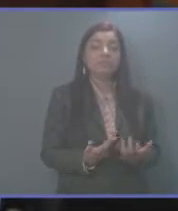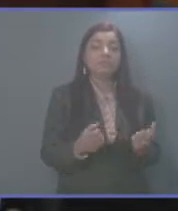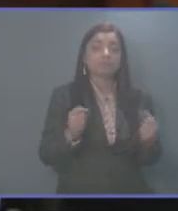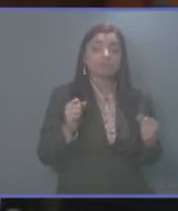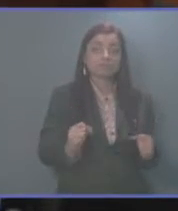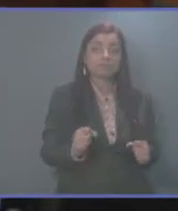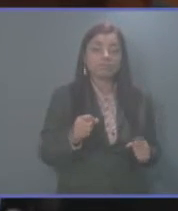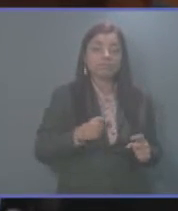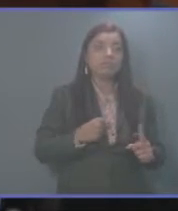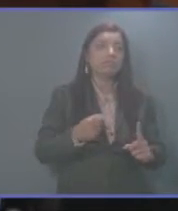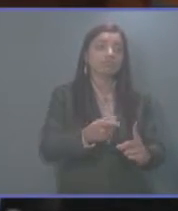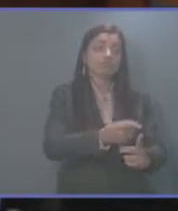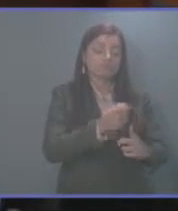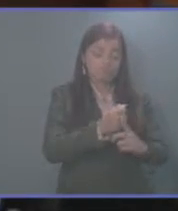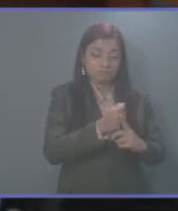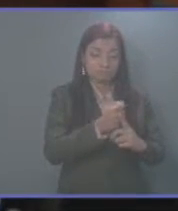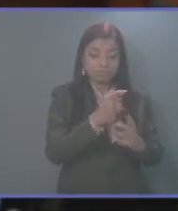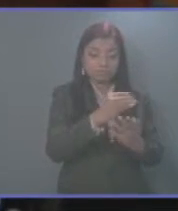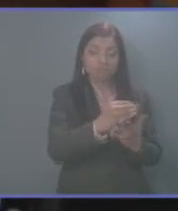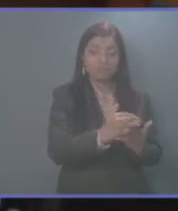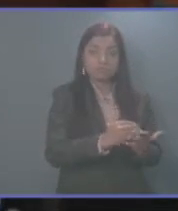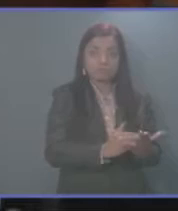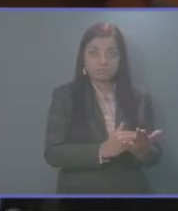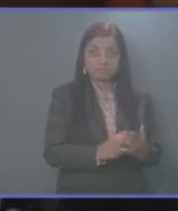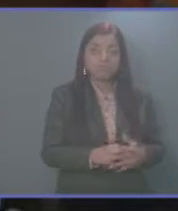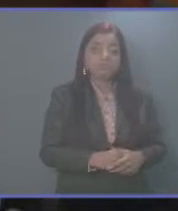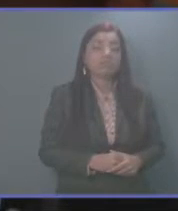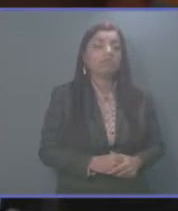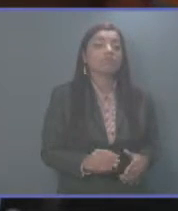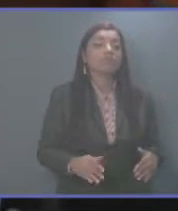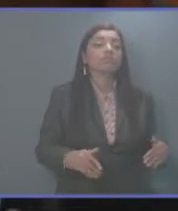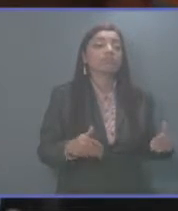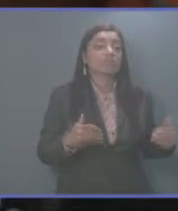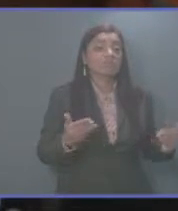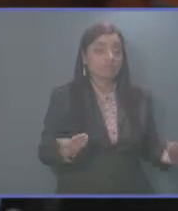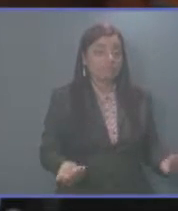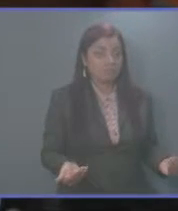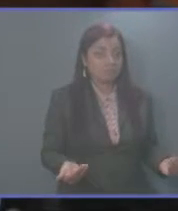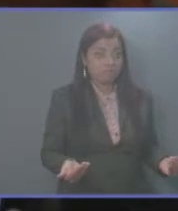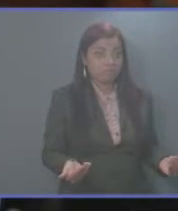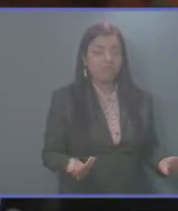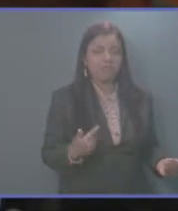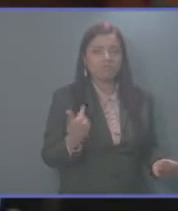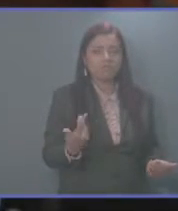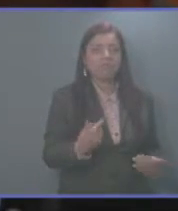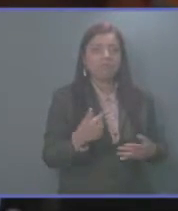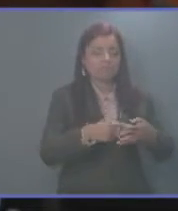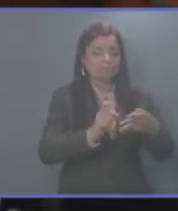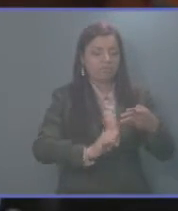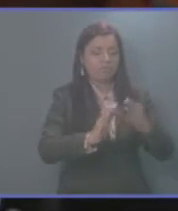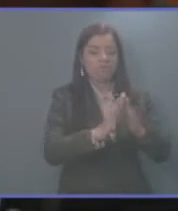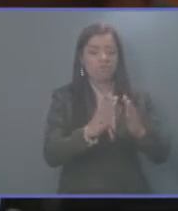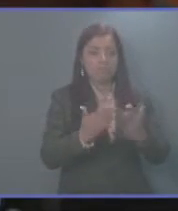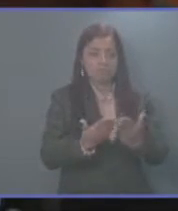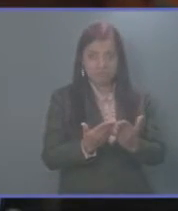los objetivos de la misma. Por tanto, en uso de sus